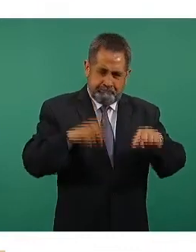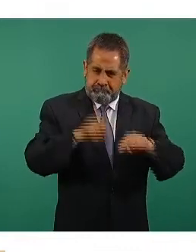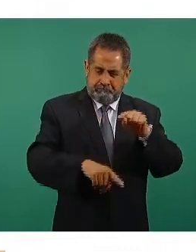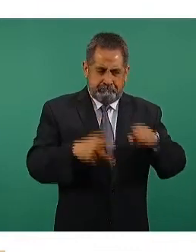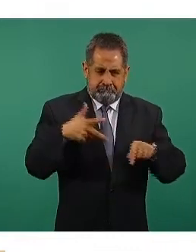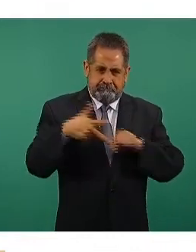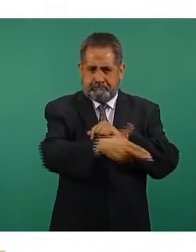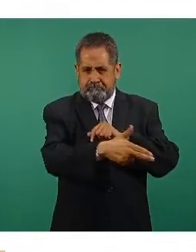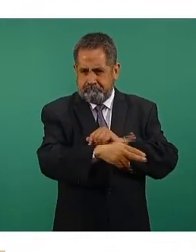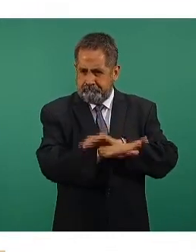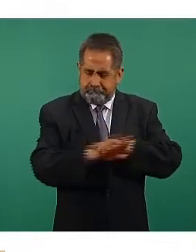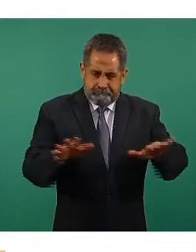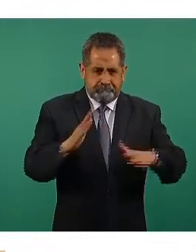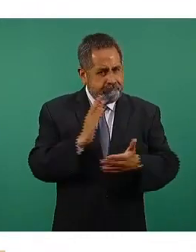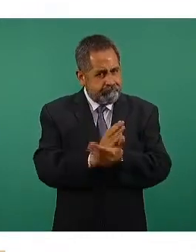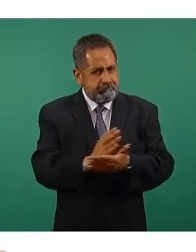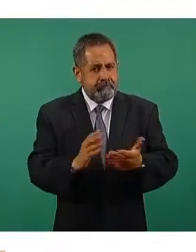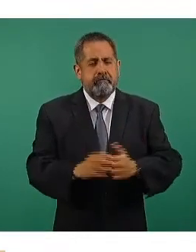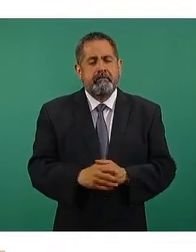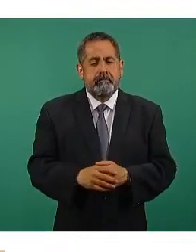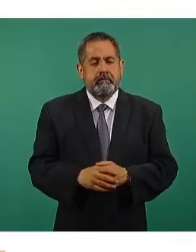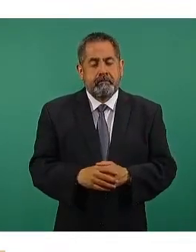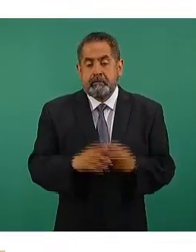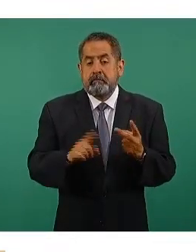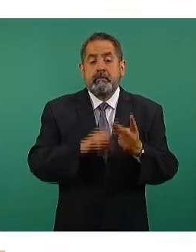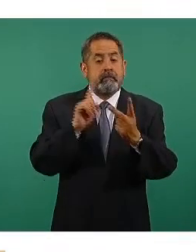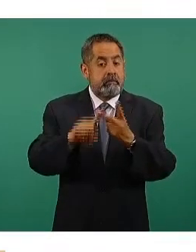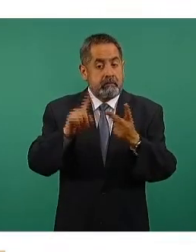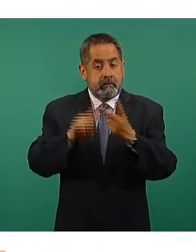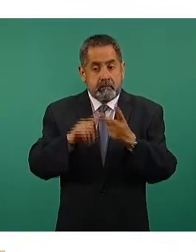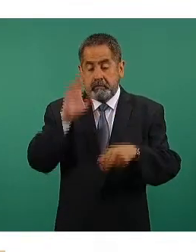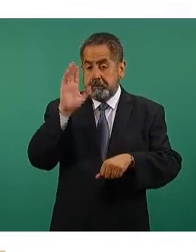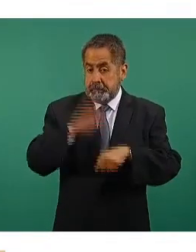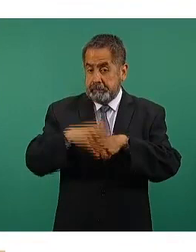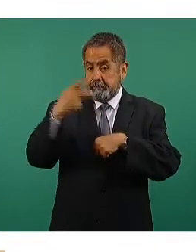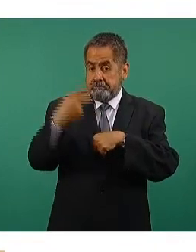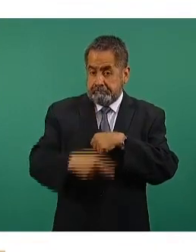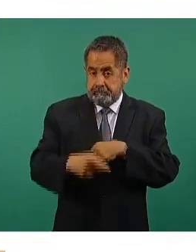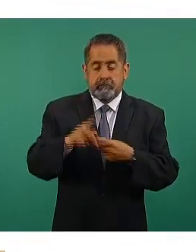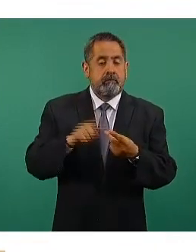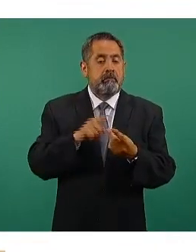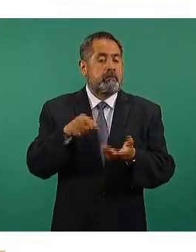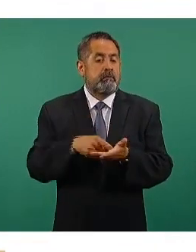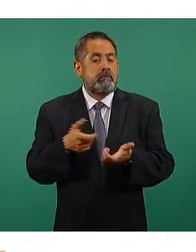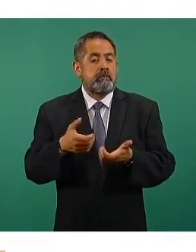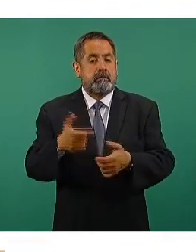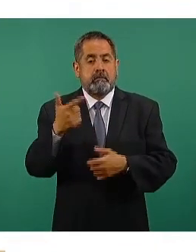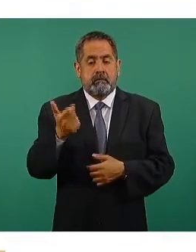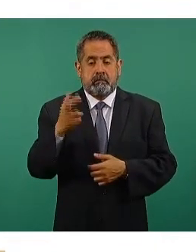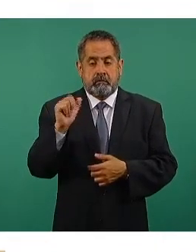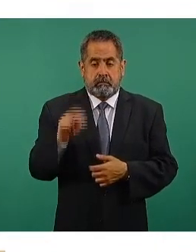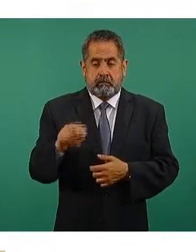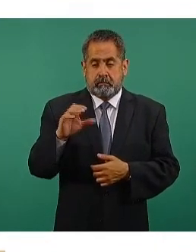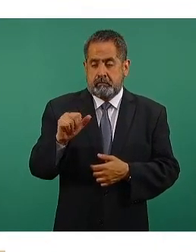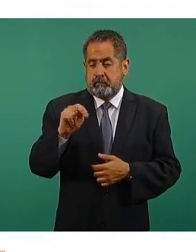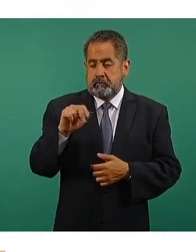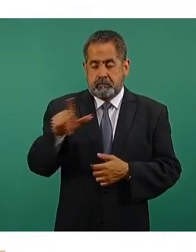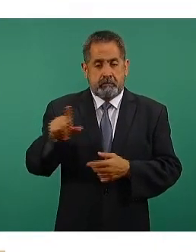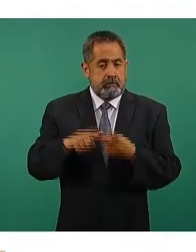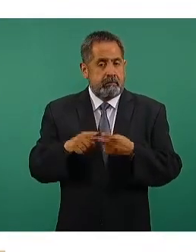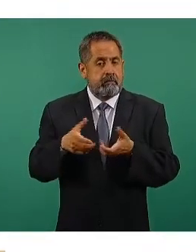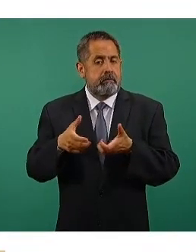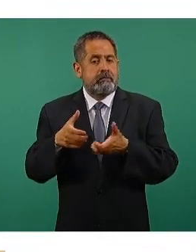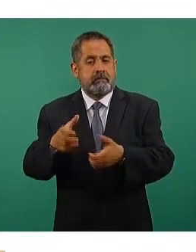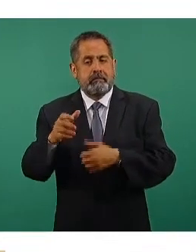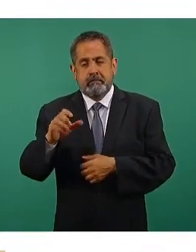por favor. Esta es la segunda toma clandestina de mayor riesgo, ubicada en Gran Canal, entre Ejido Tulpetlac y Avenida